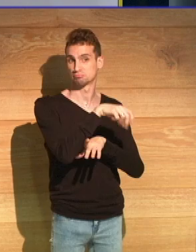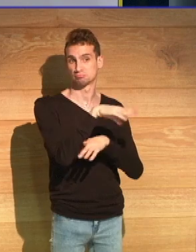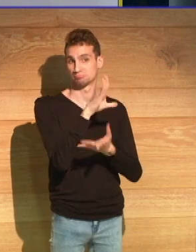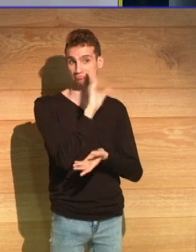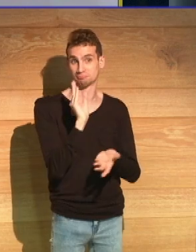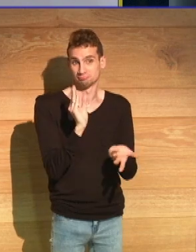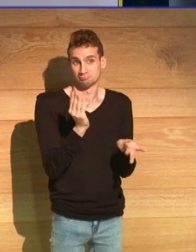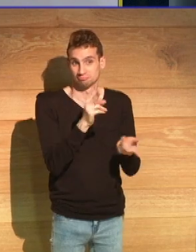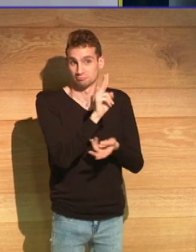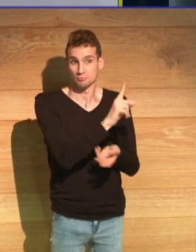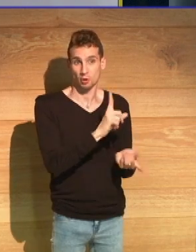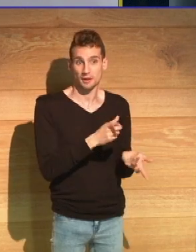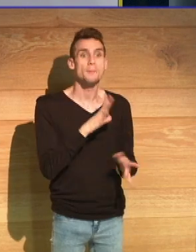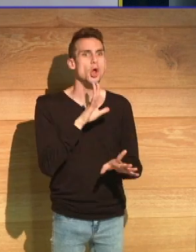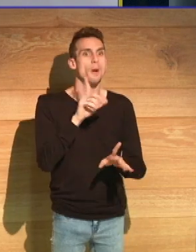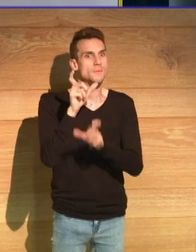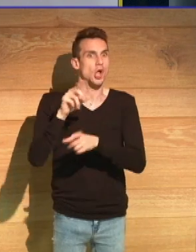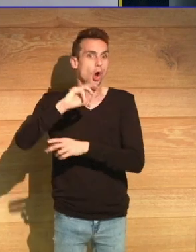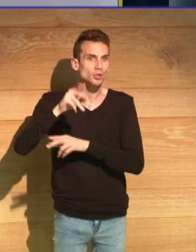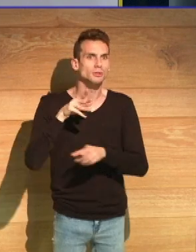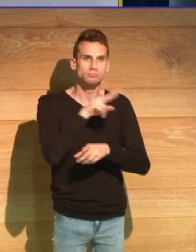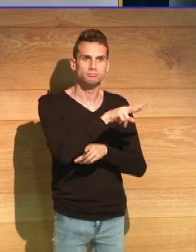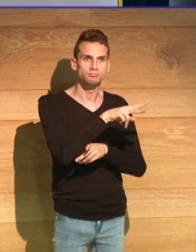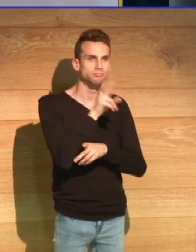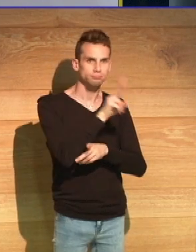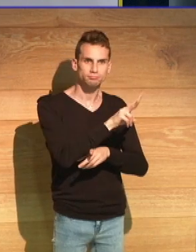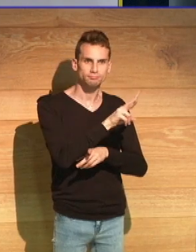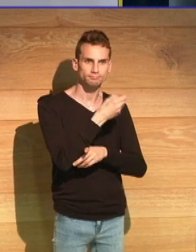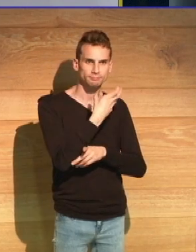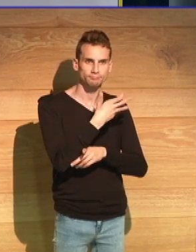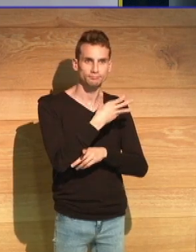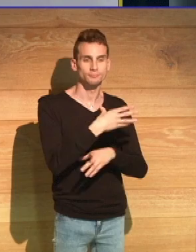porque hay muchos que llegan. Y esa es una forma,